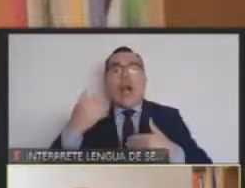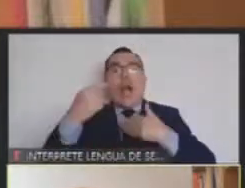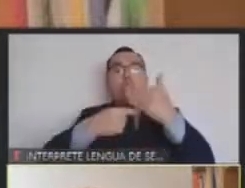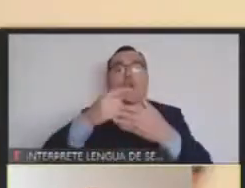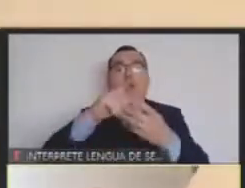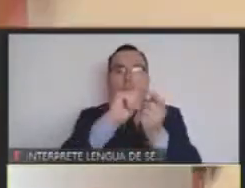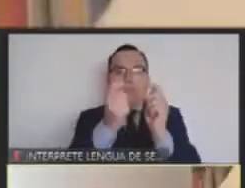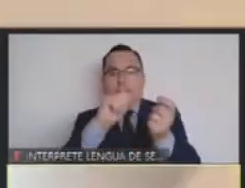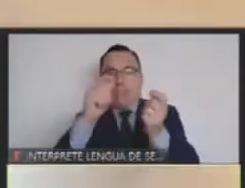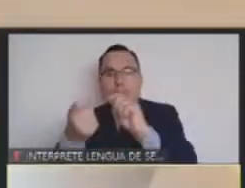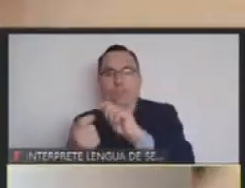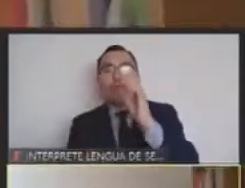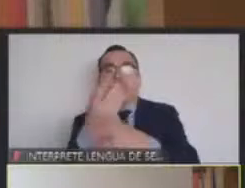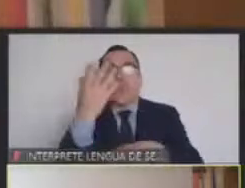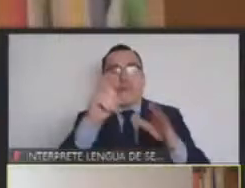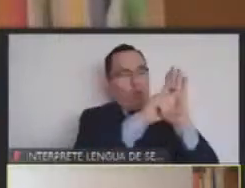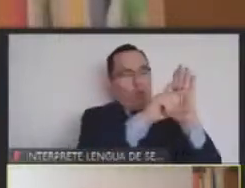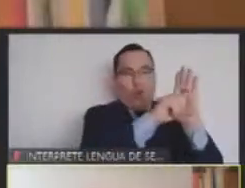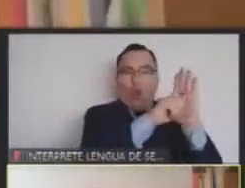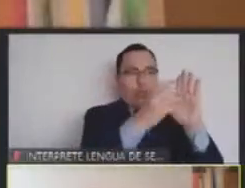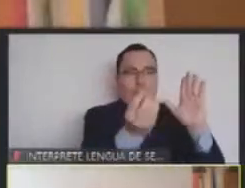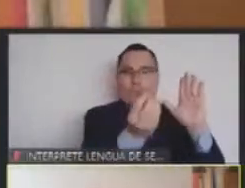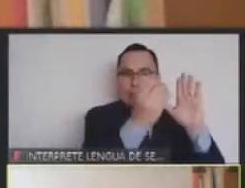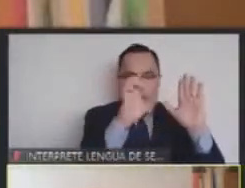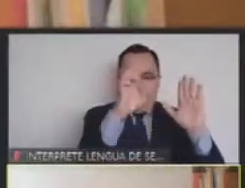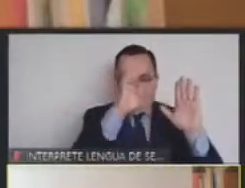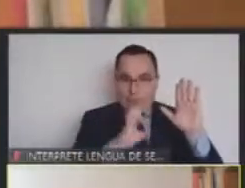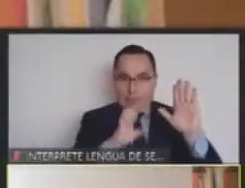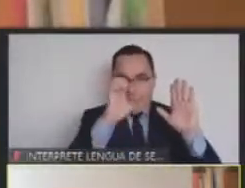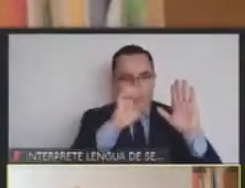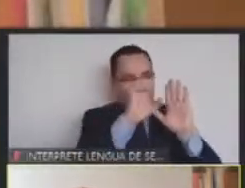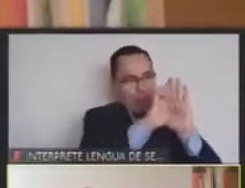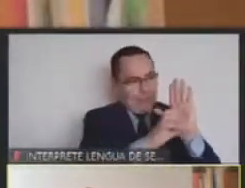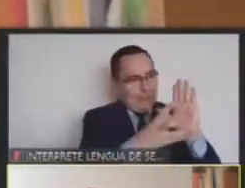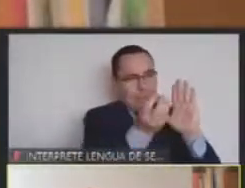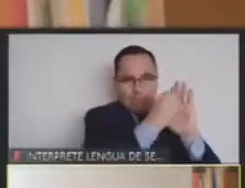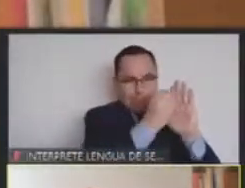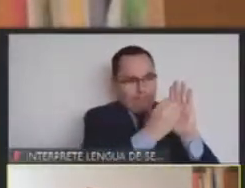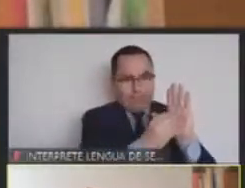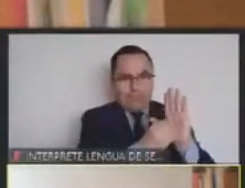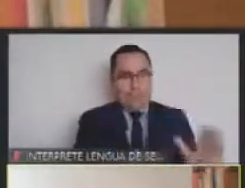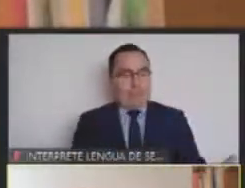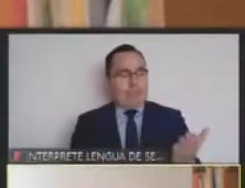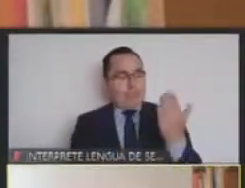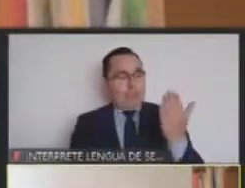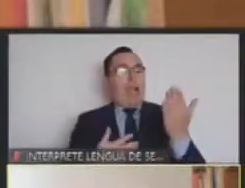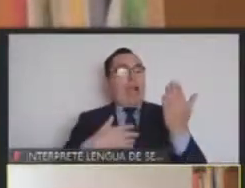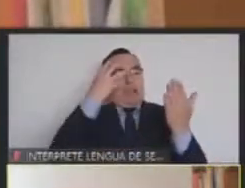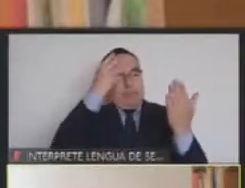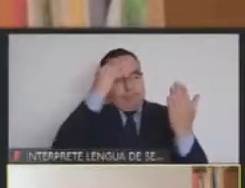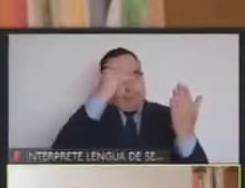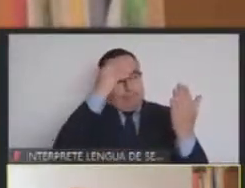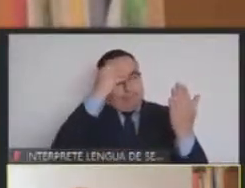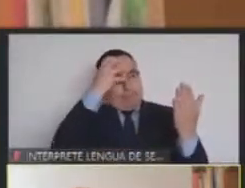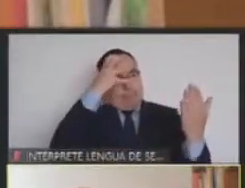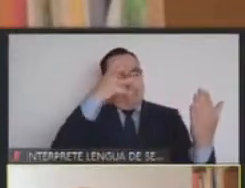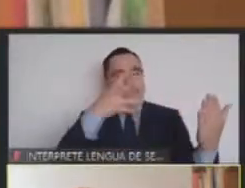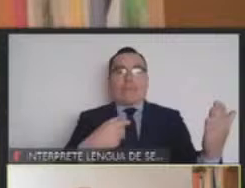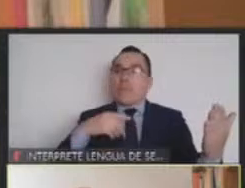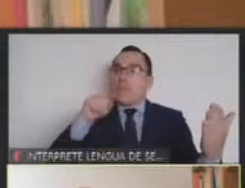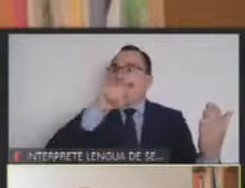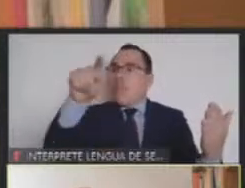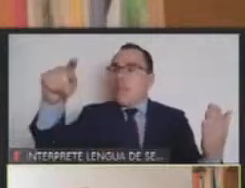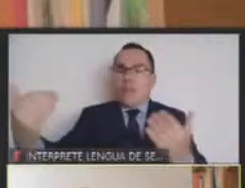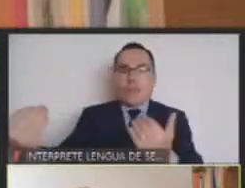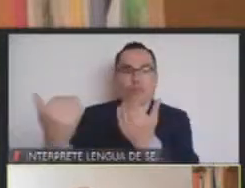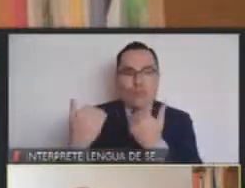códigos de ética destinados a orientar a los jueces y a los funcionarios en su conducta para generar la confianza en la